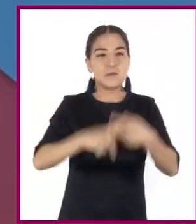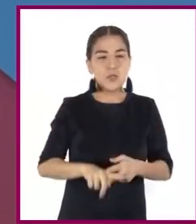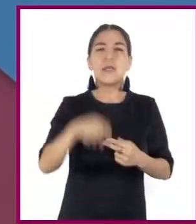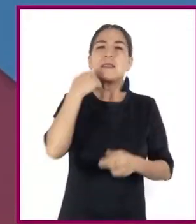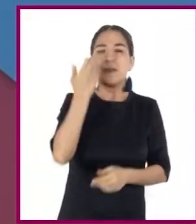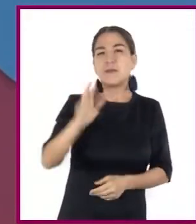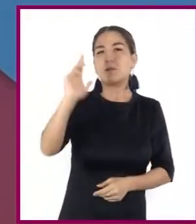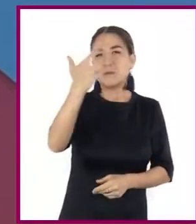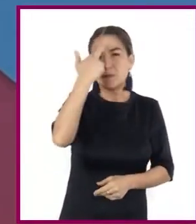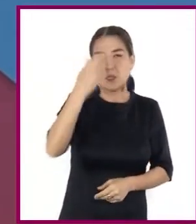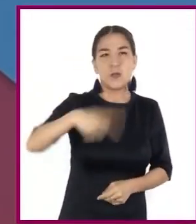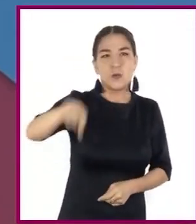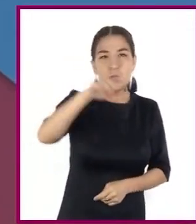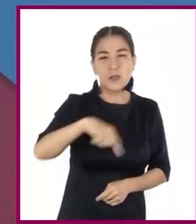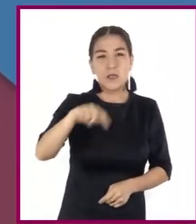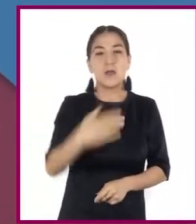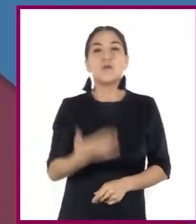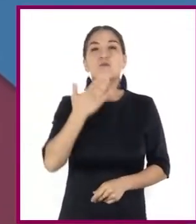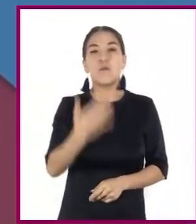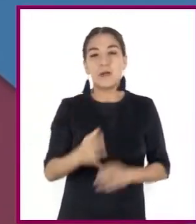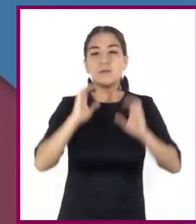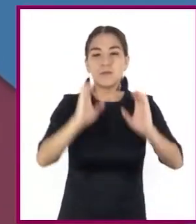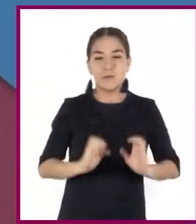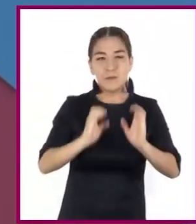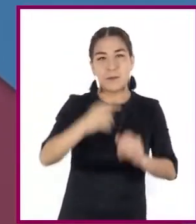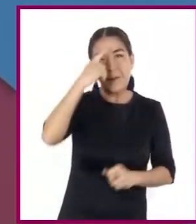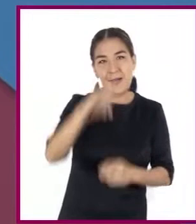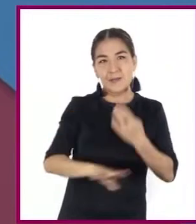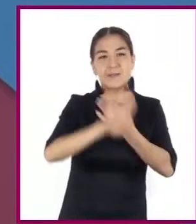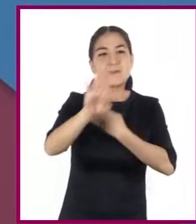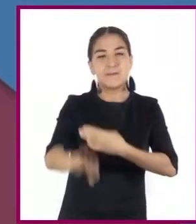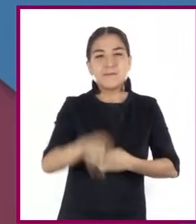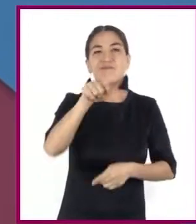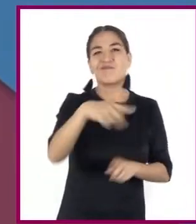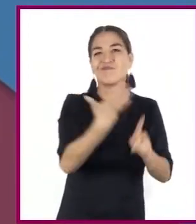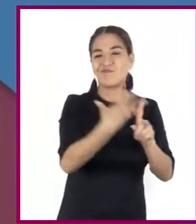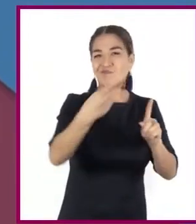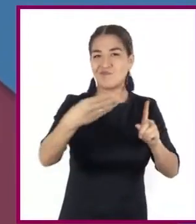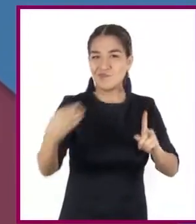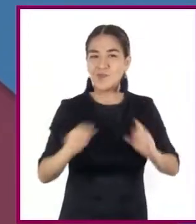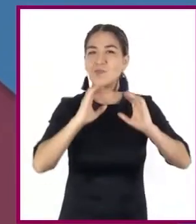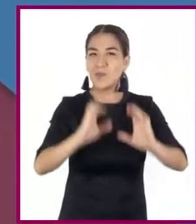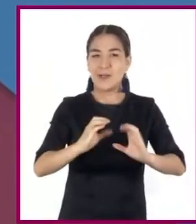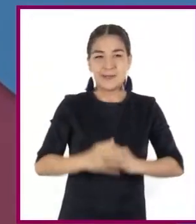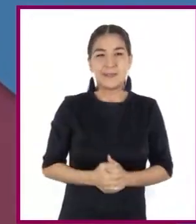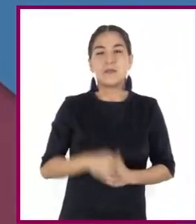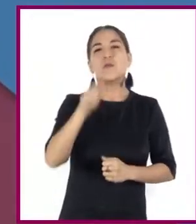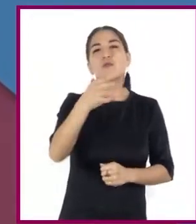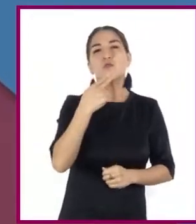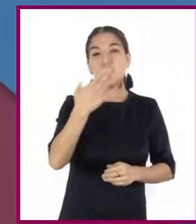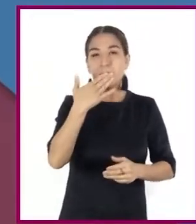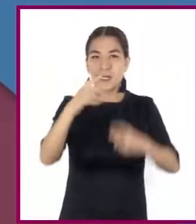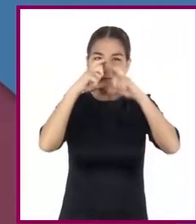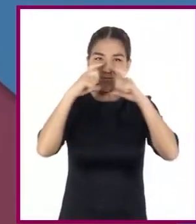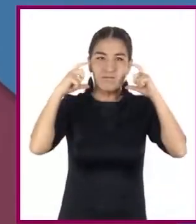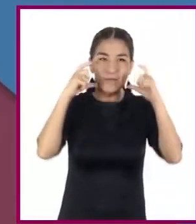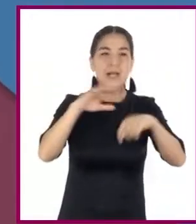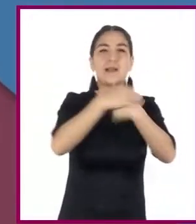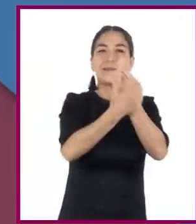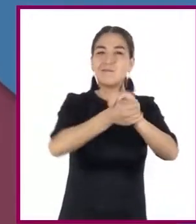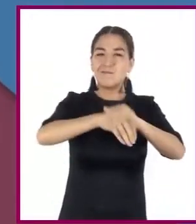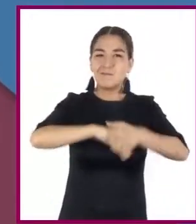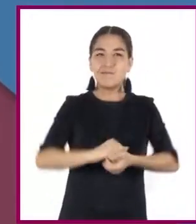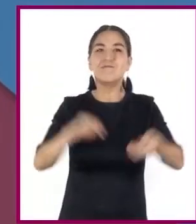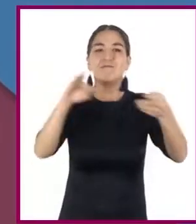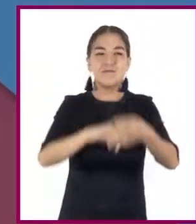gustaría recordarles las buenas prácticas para evitar riesgos de contagio, como el uso correcto del cubrebocas, el lavado